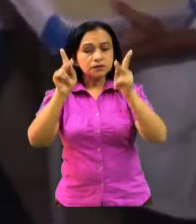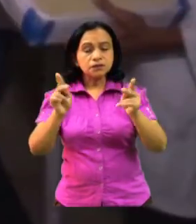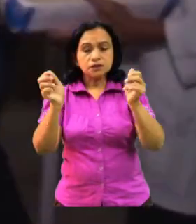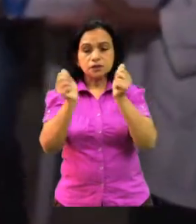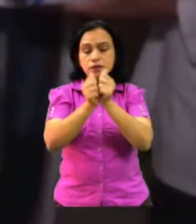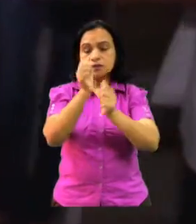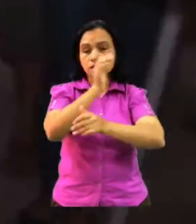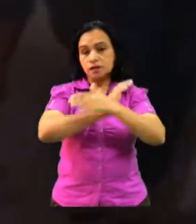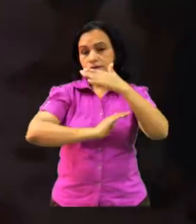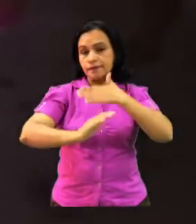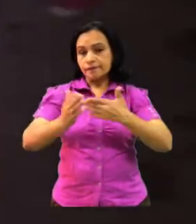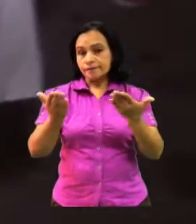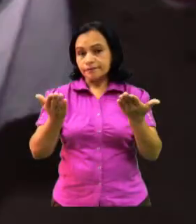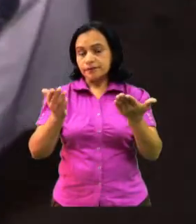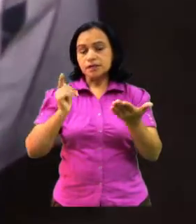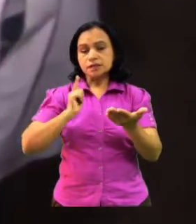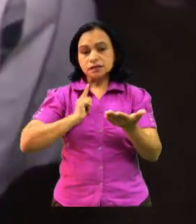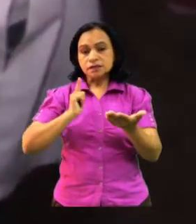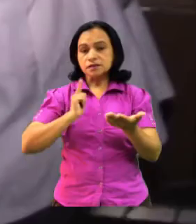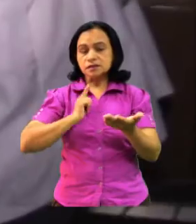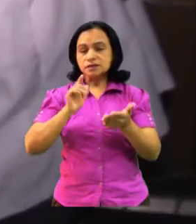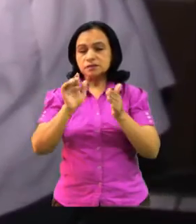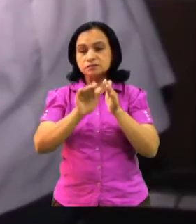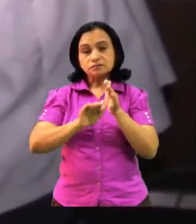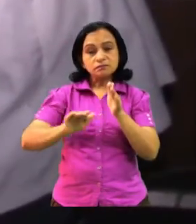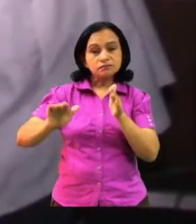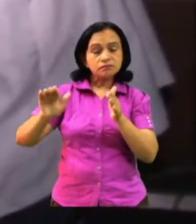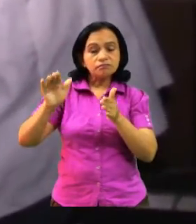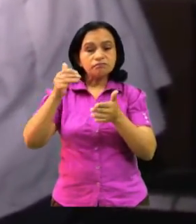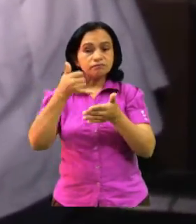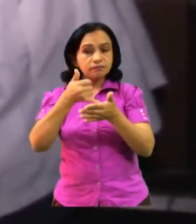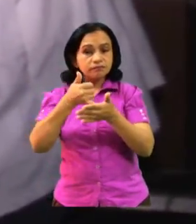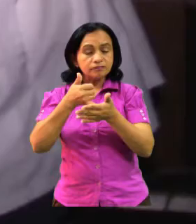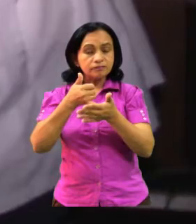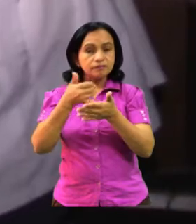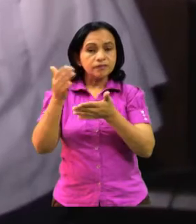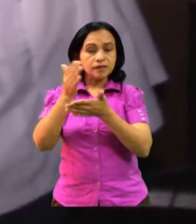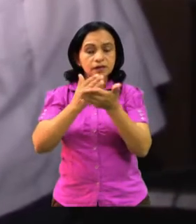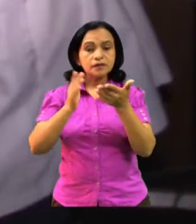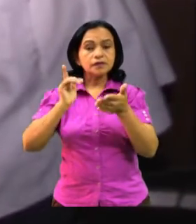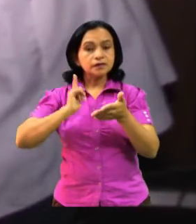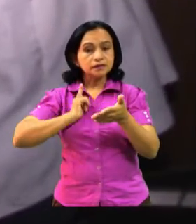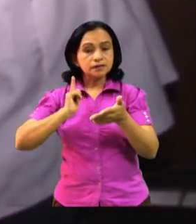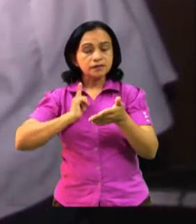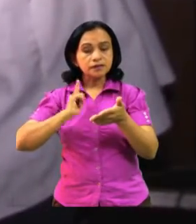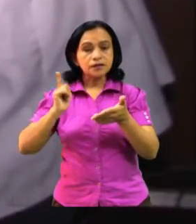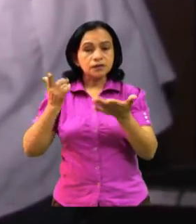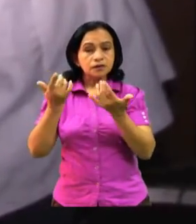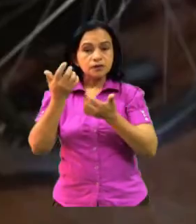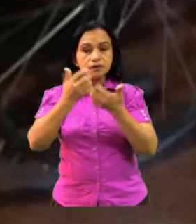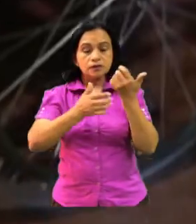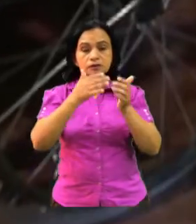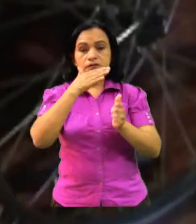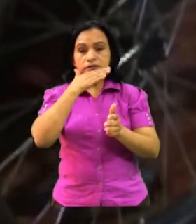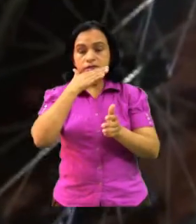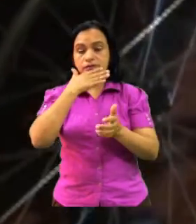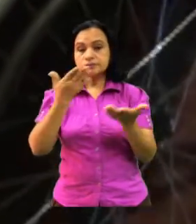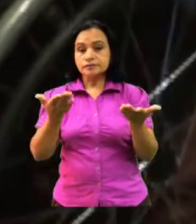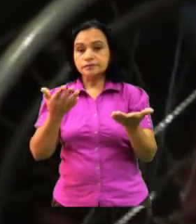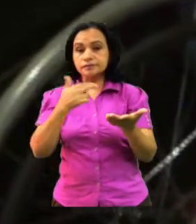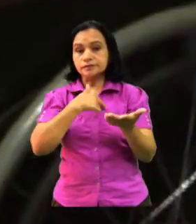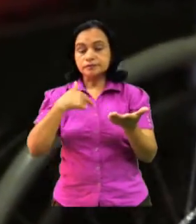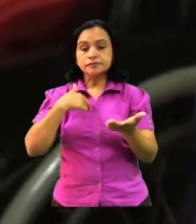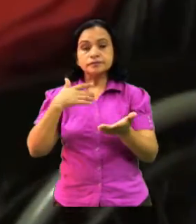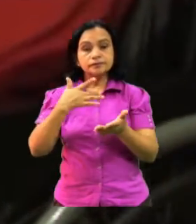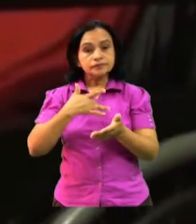con discapacidad estamos en condiciones más desfavorables a la hora de enfrentar un riesgo y por lo tanto se